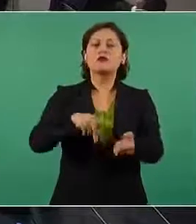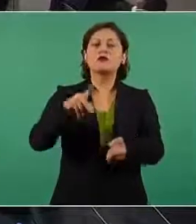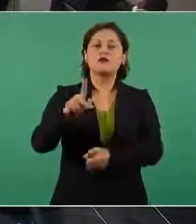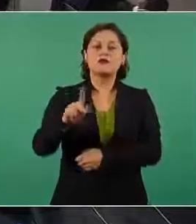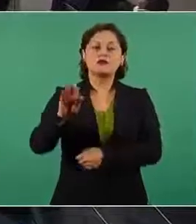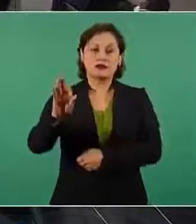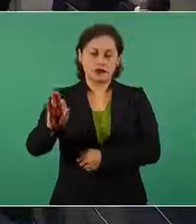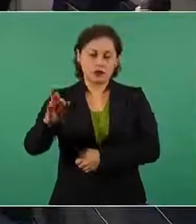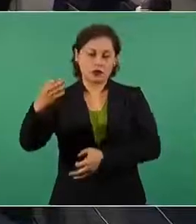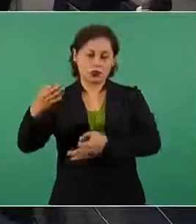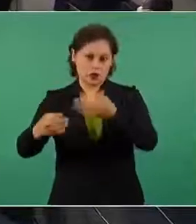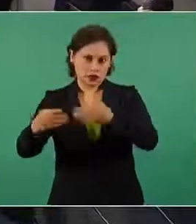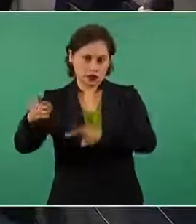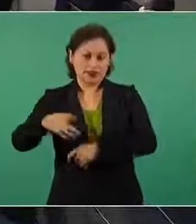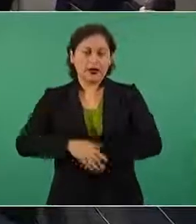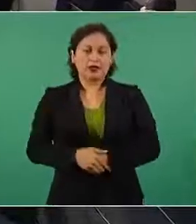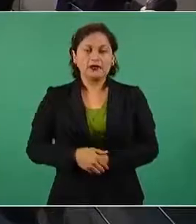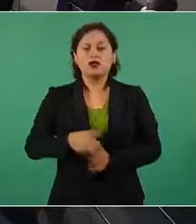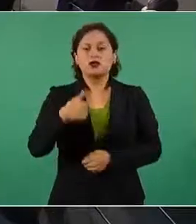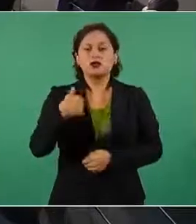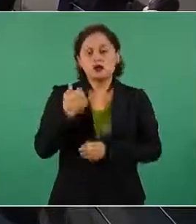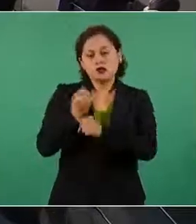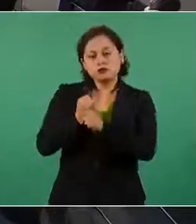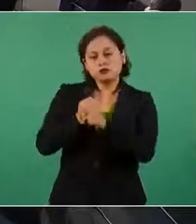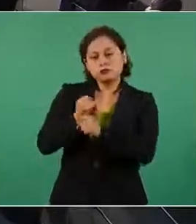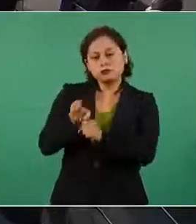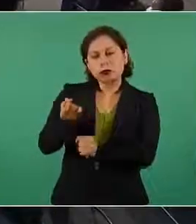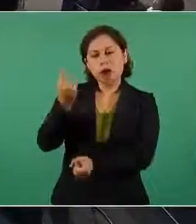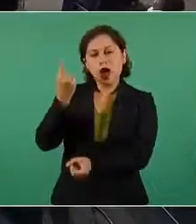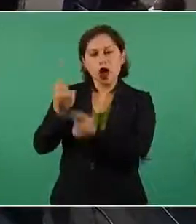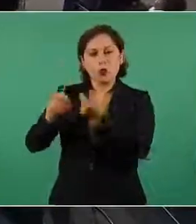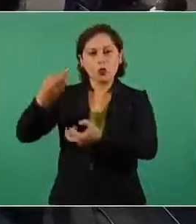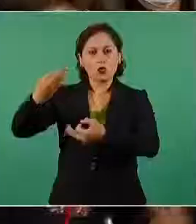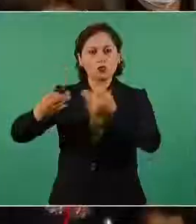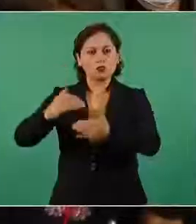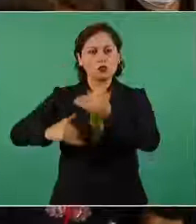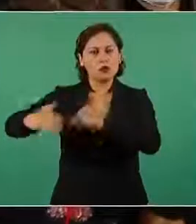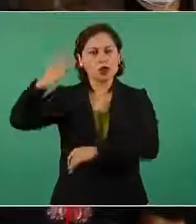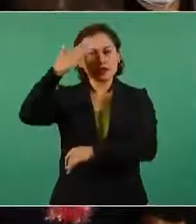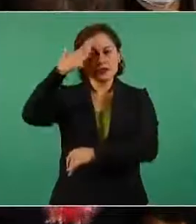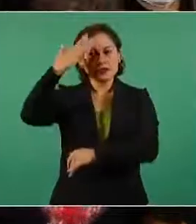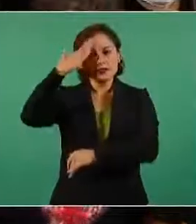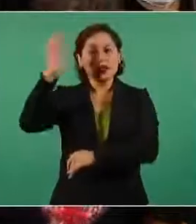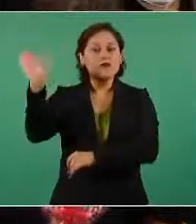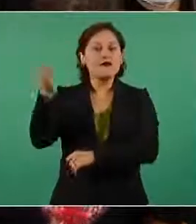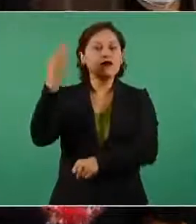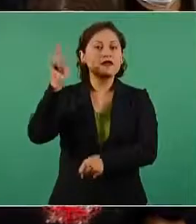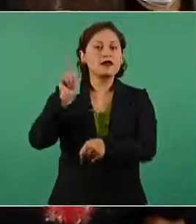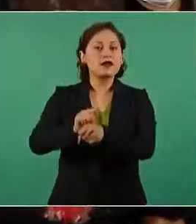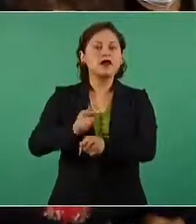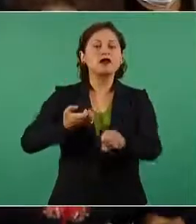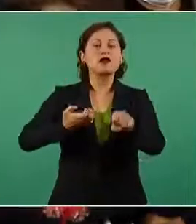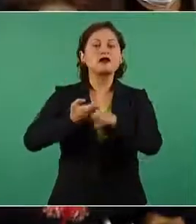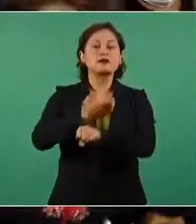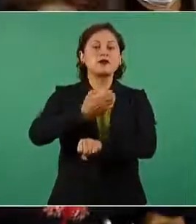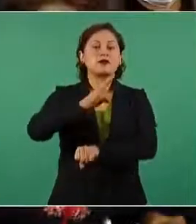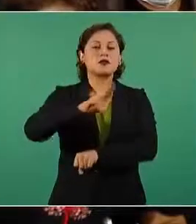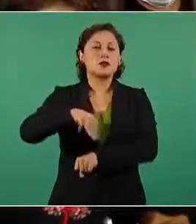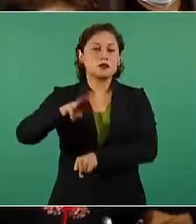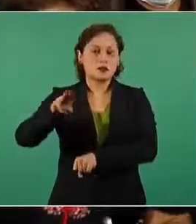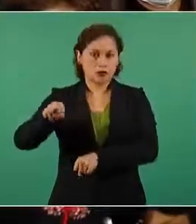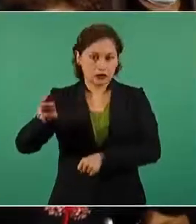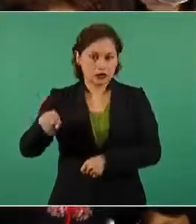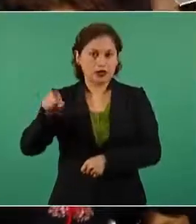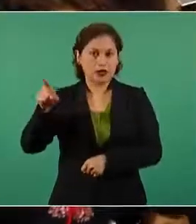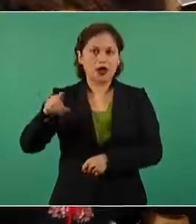una investigación en curso sobre unos magistrados federales en Morelia, Michoacán, Omar